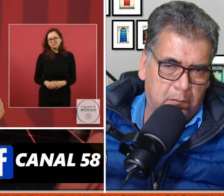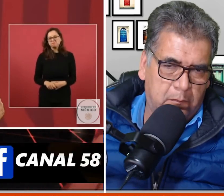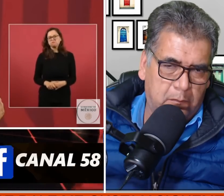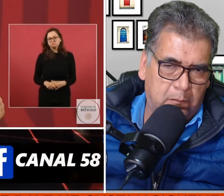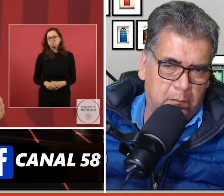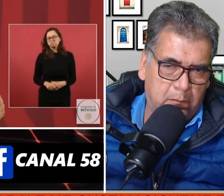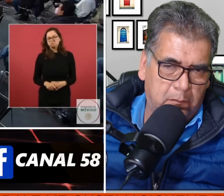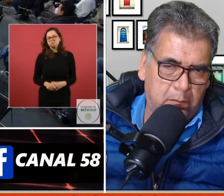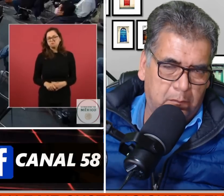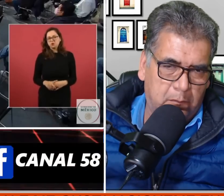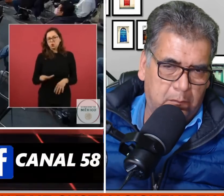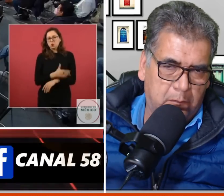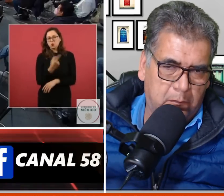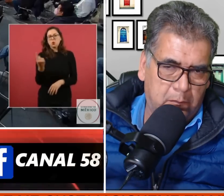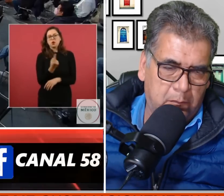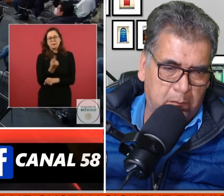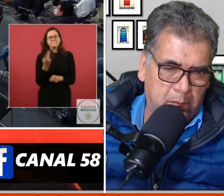esto fue una negociación que se hizo